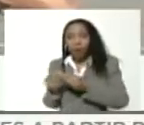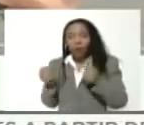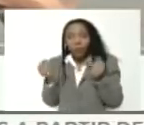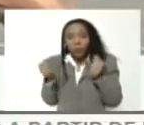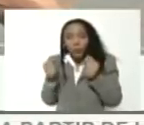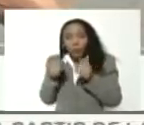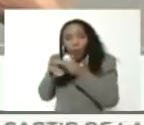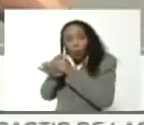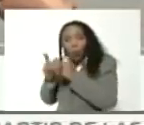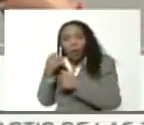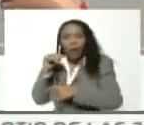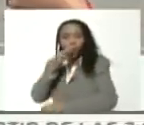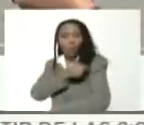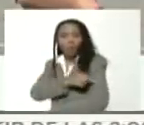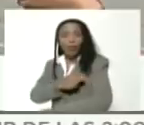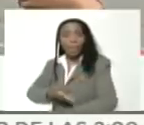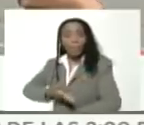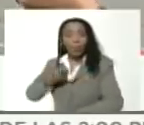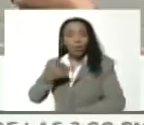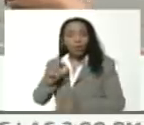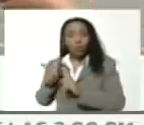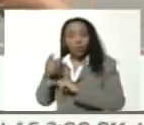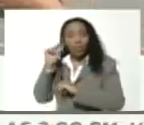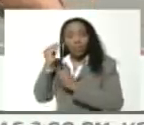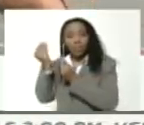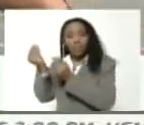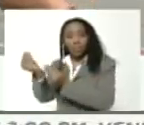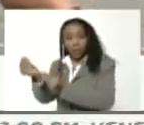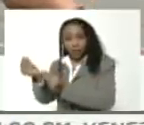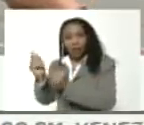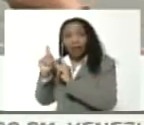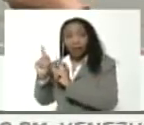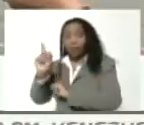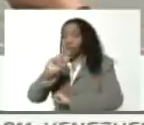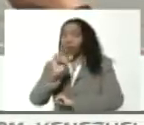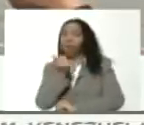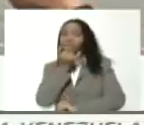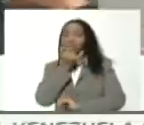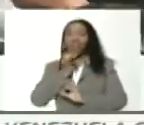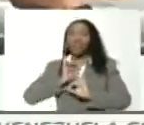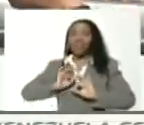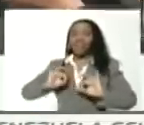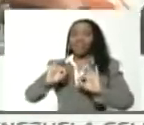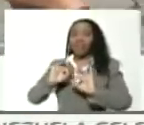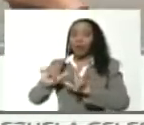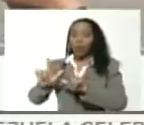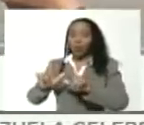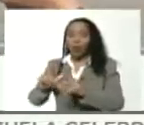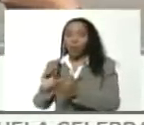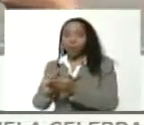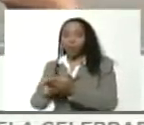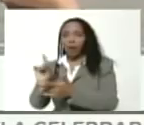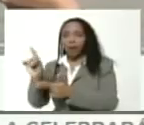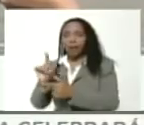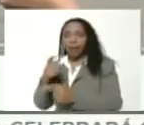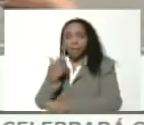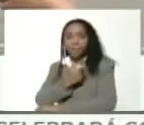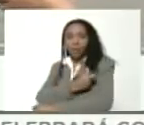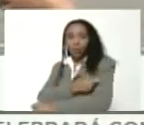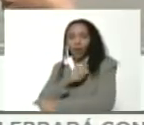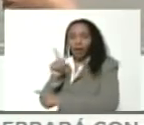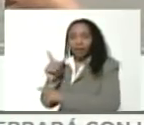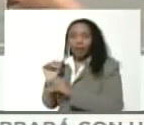los hospitales centinelas, de garantizar que no haya fallas eléctricas en los sitios donde están colocadas estas